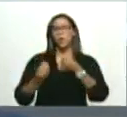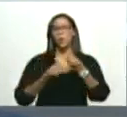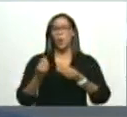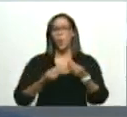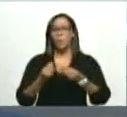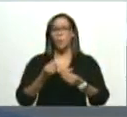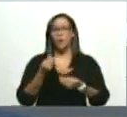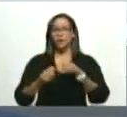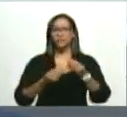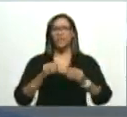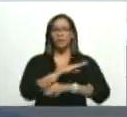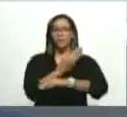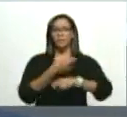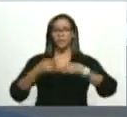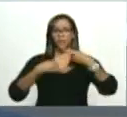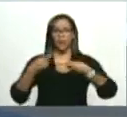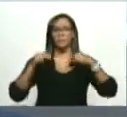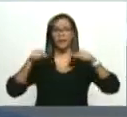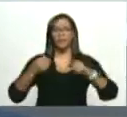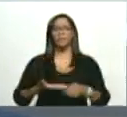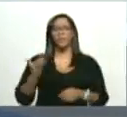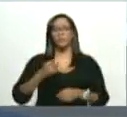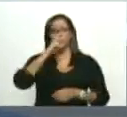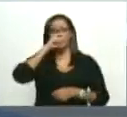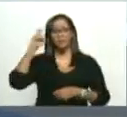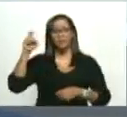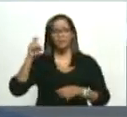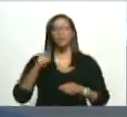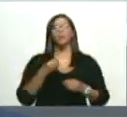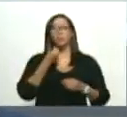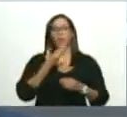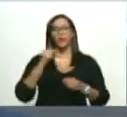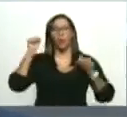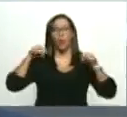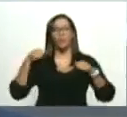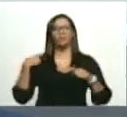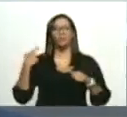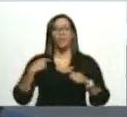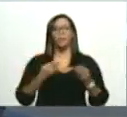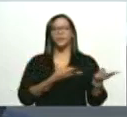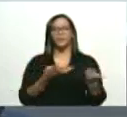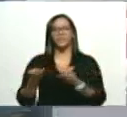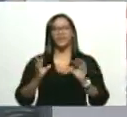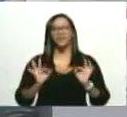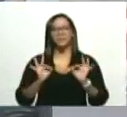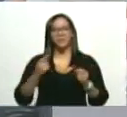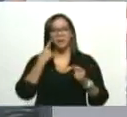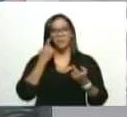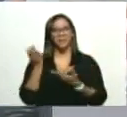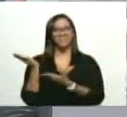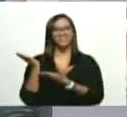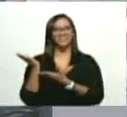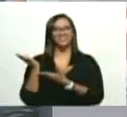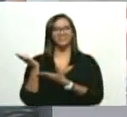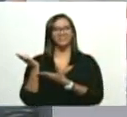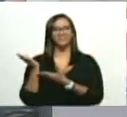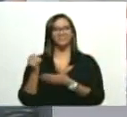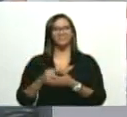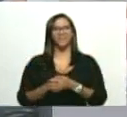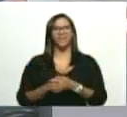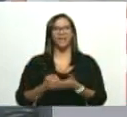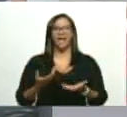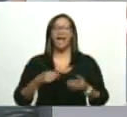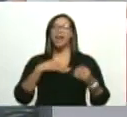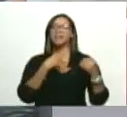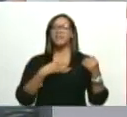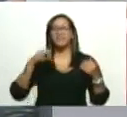preparan las fuerzas revolucionarias para este importante aniversario? Pues bien, hoy tenemos un invitado muy especial que vamos a ver en pantalla. Nos referimos al